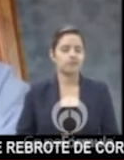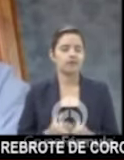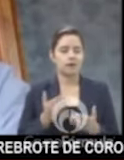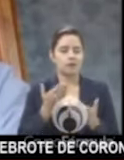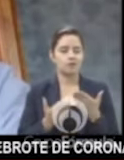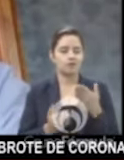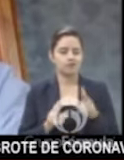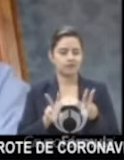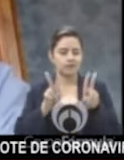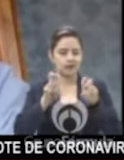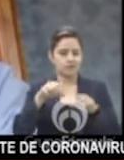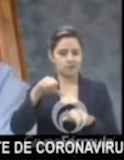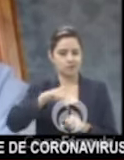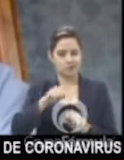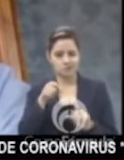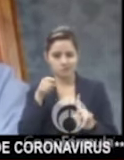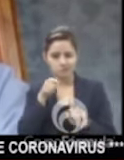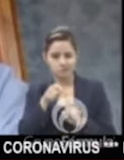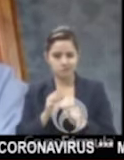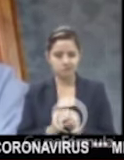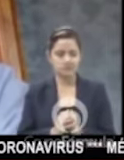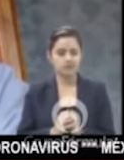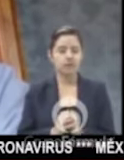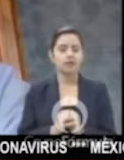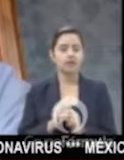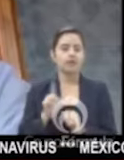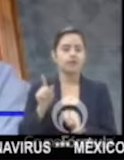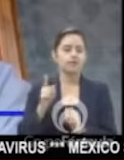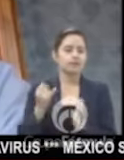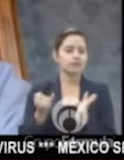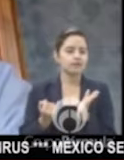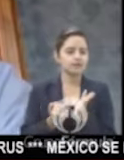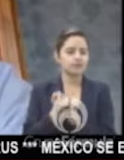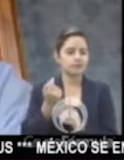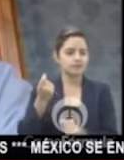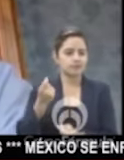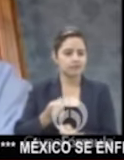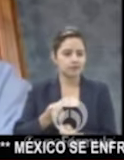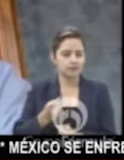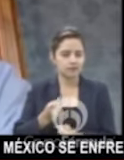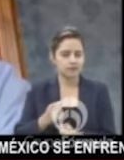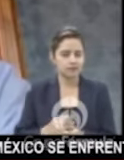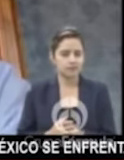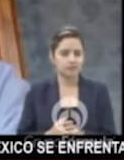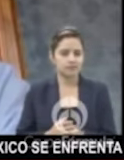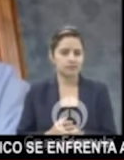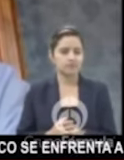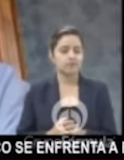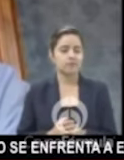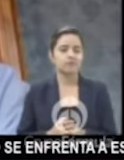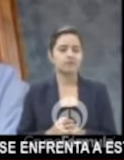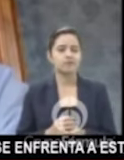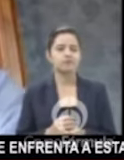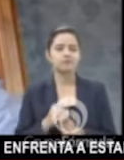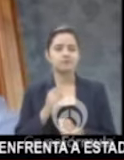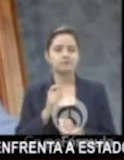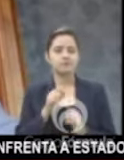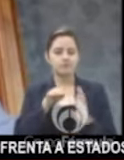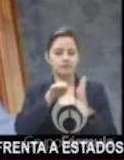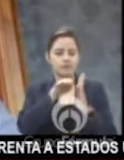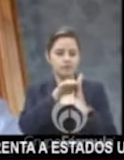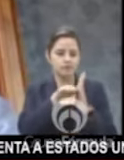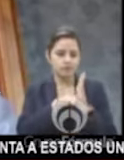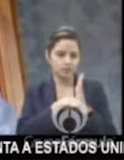que escoge, cuáles relega, cuáles abandona, porque tiene que cumplir con todas esas funciones. Y creo